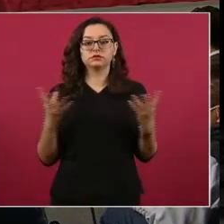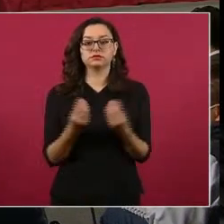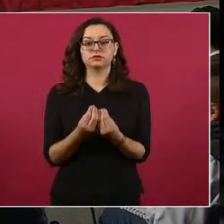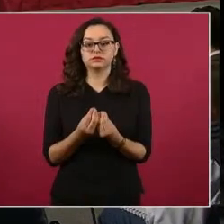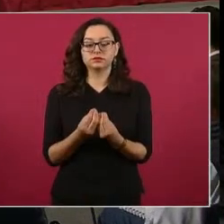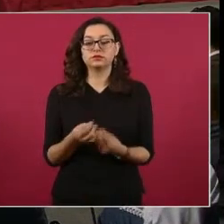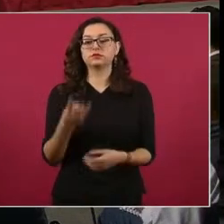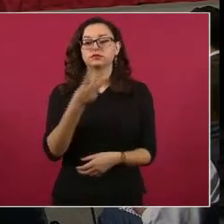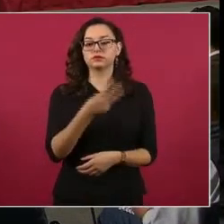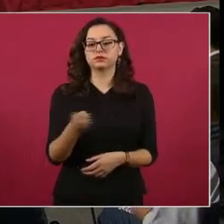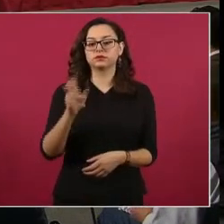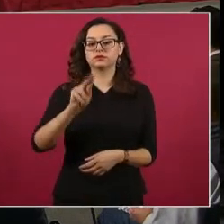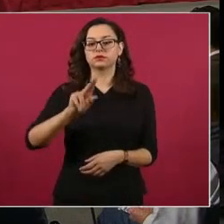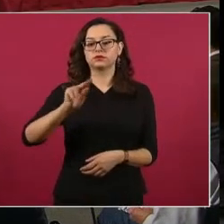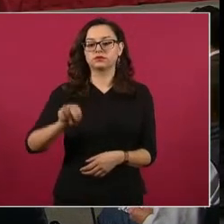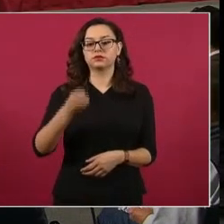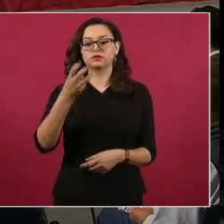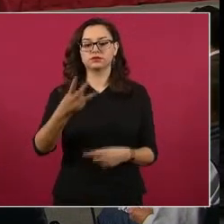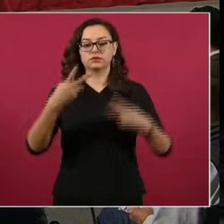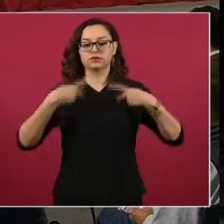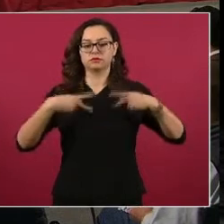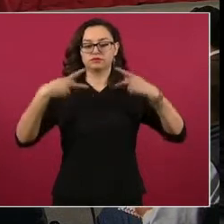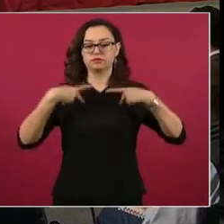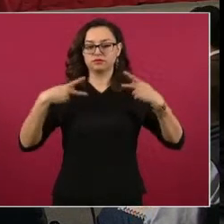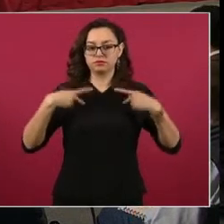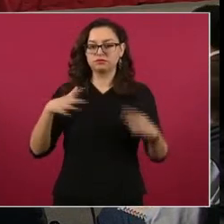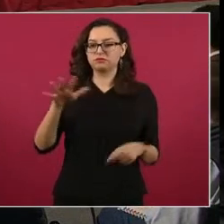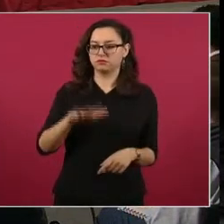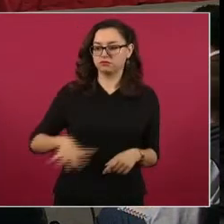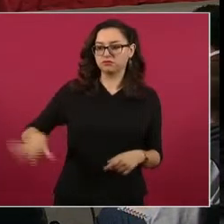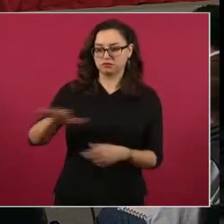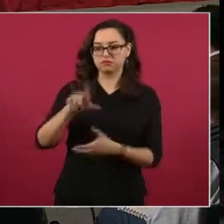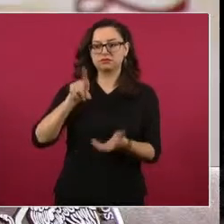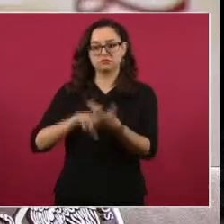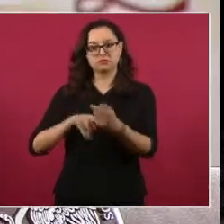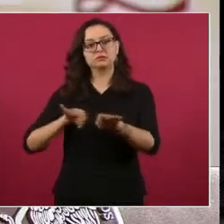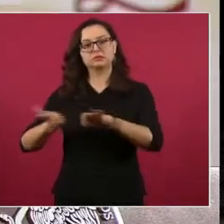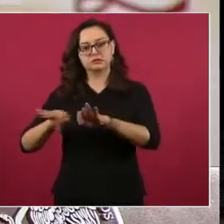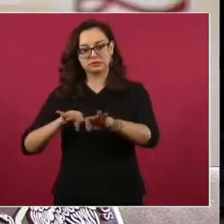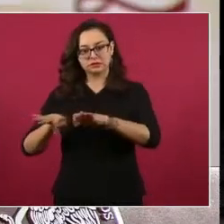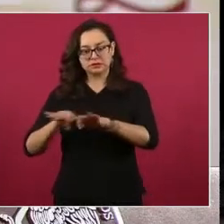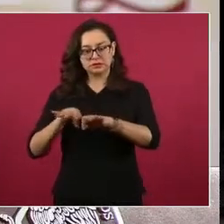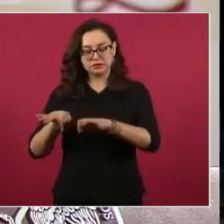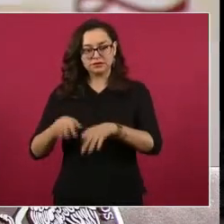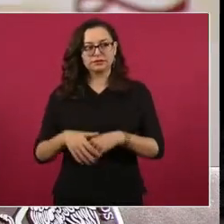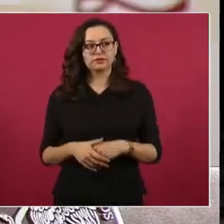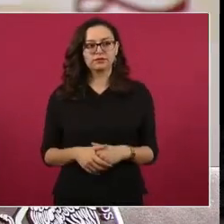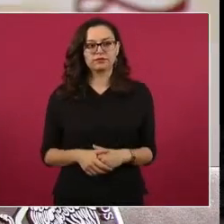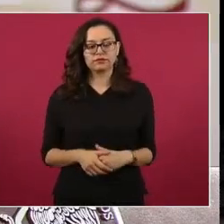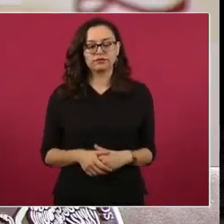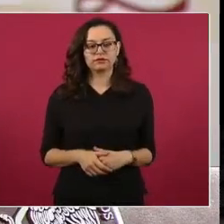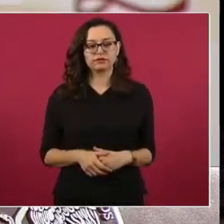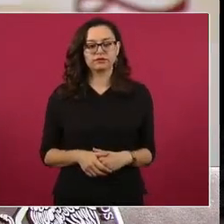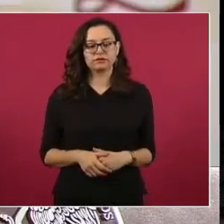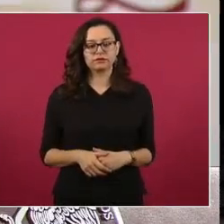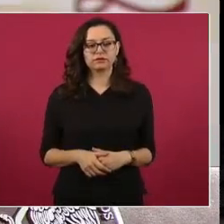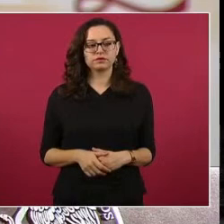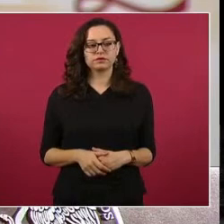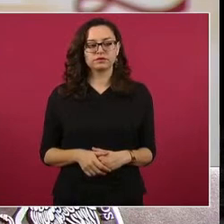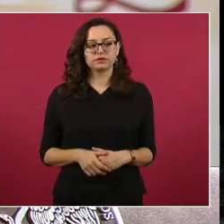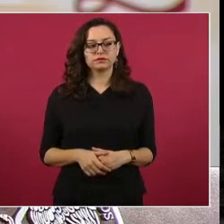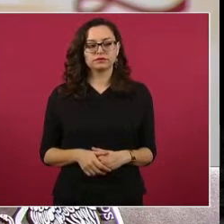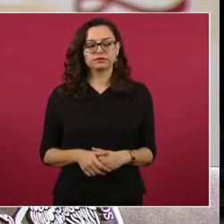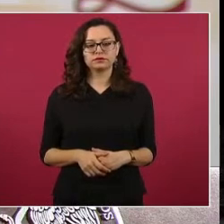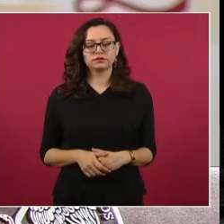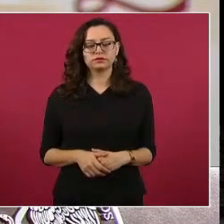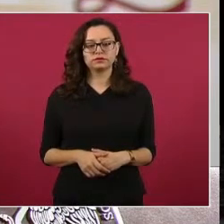esfuerzo es de 383 elementos la que sigue por favor y les informaré en la